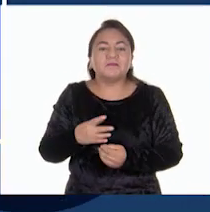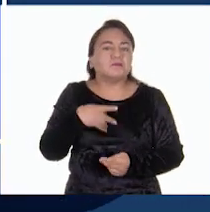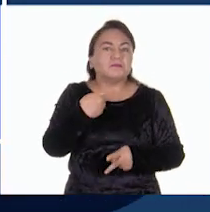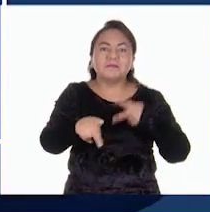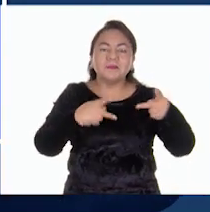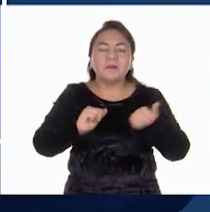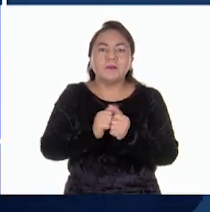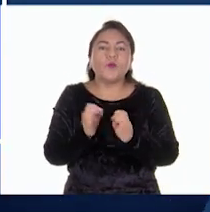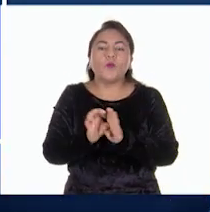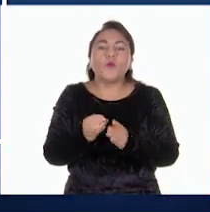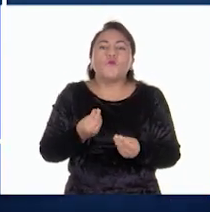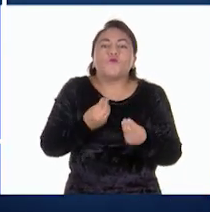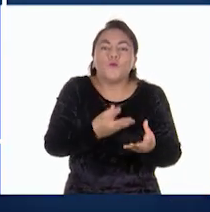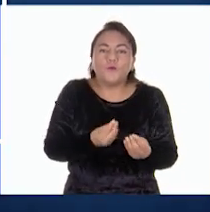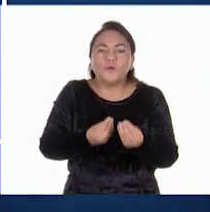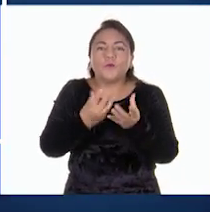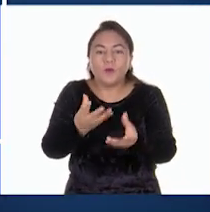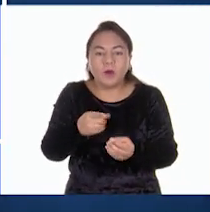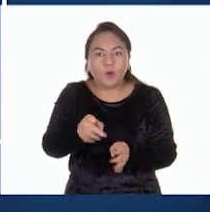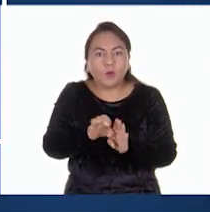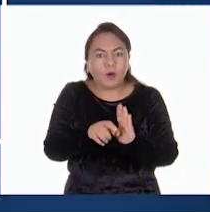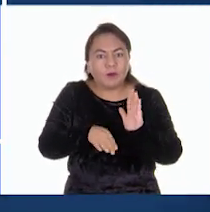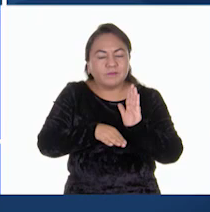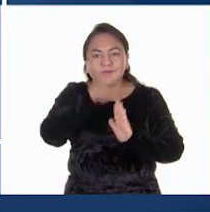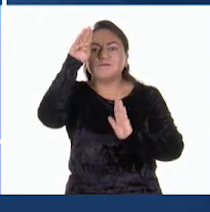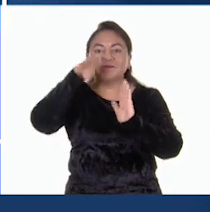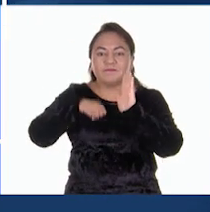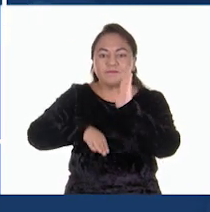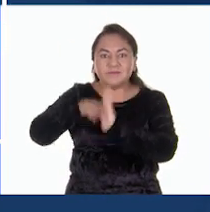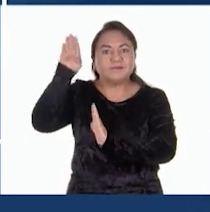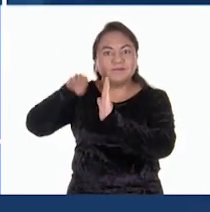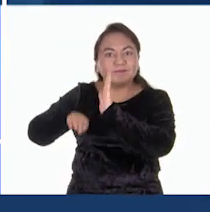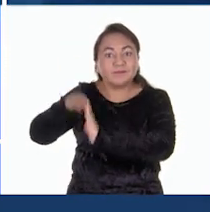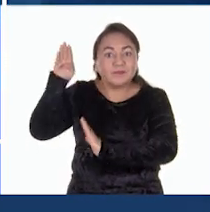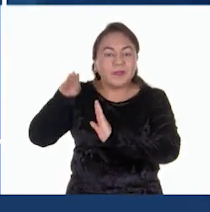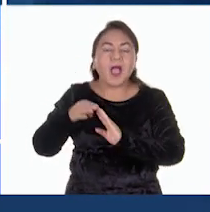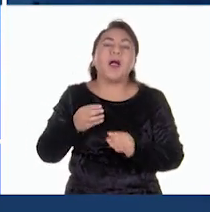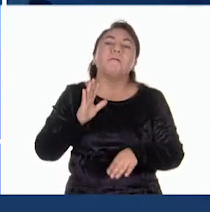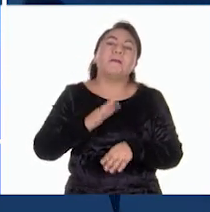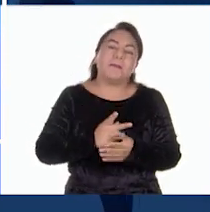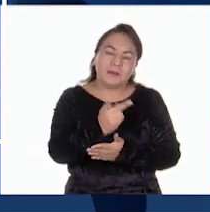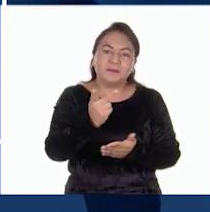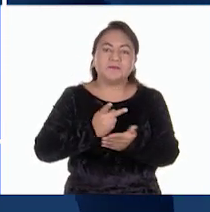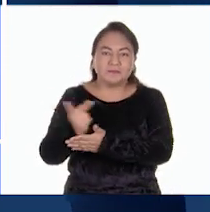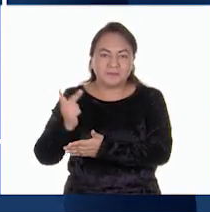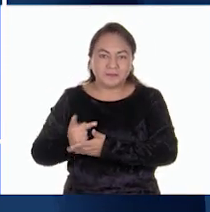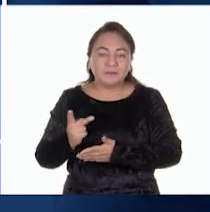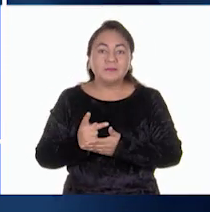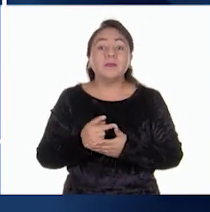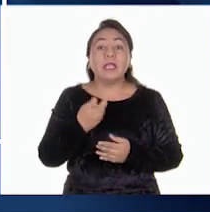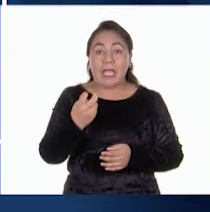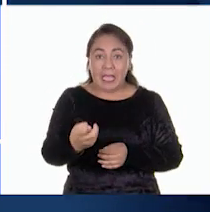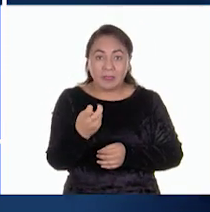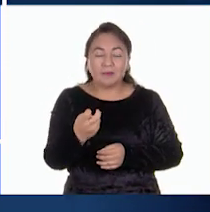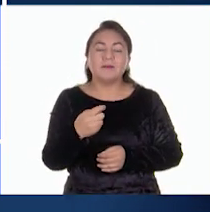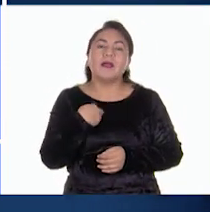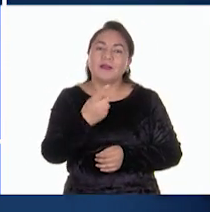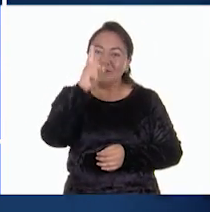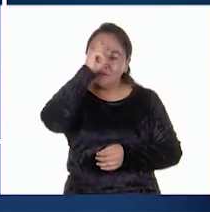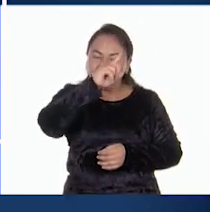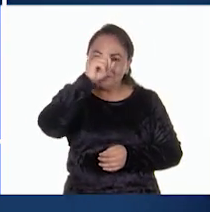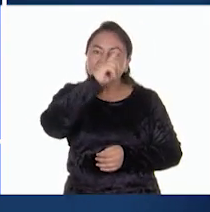otorgándoles pequeñas recompensas cuando sobrepasen sus récords habituales. Para este fin, se recomiendan las